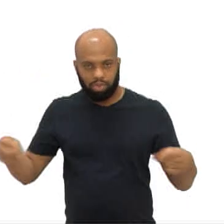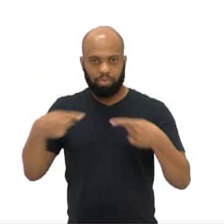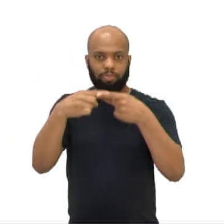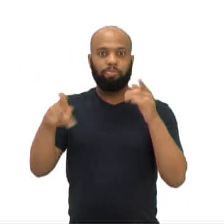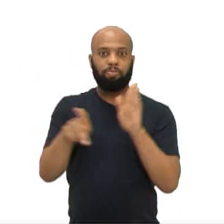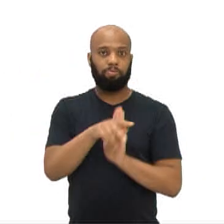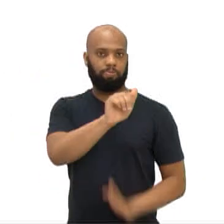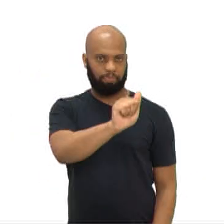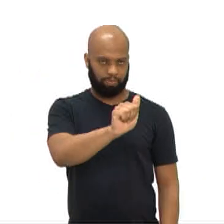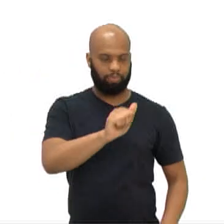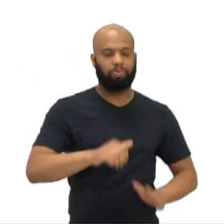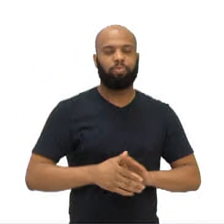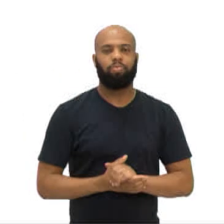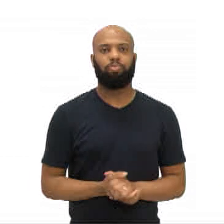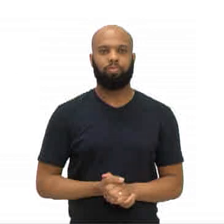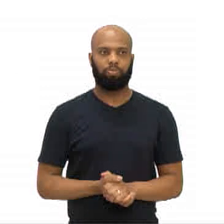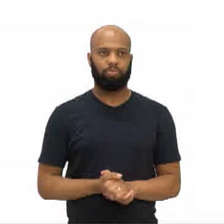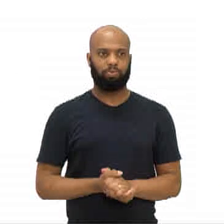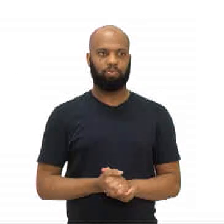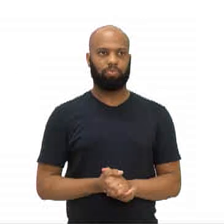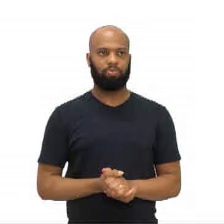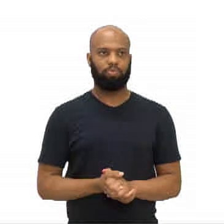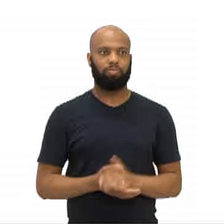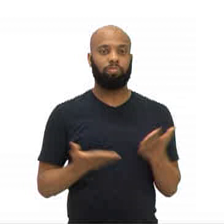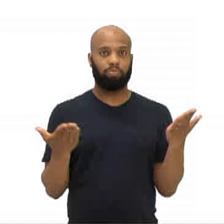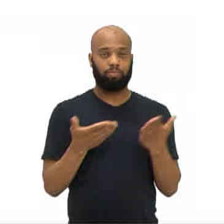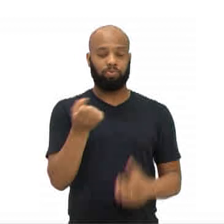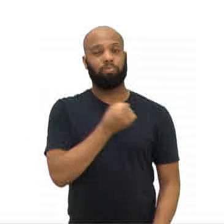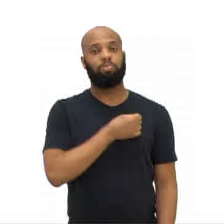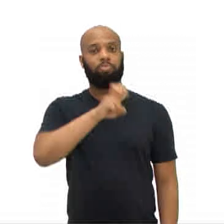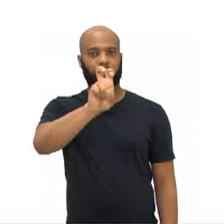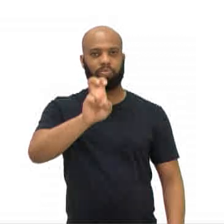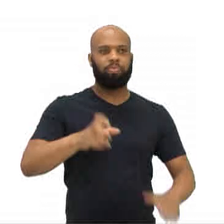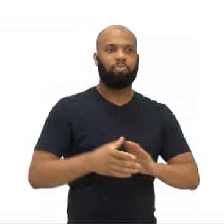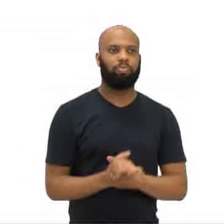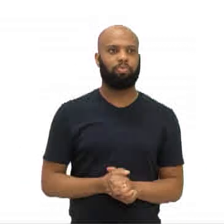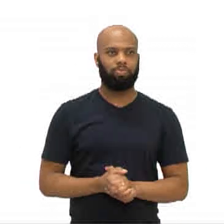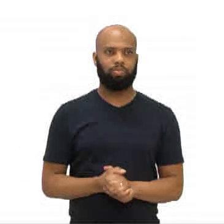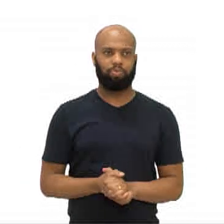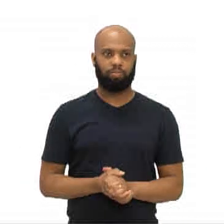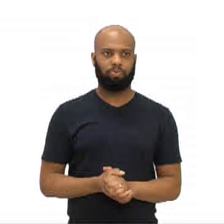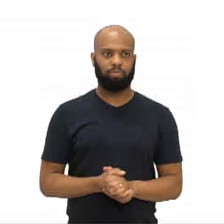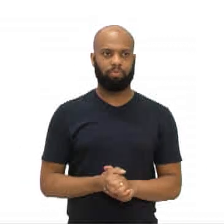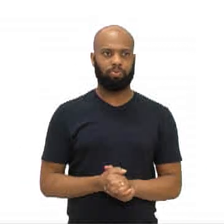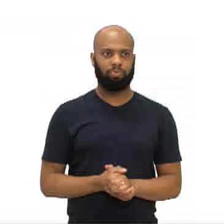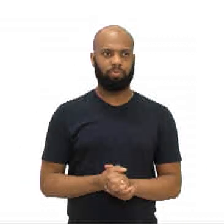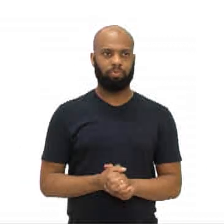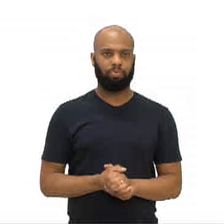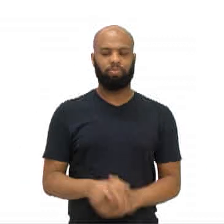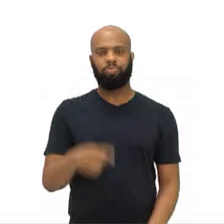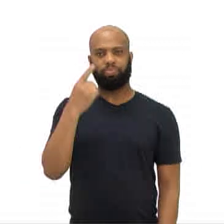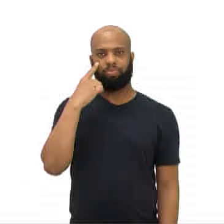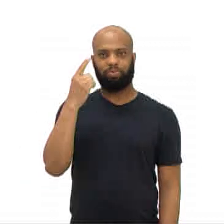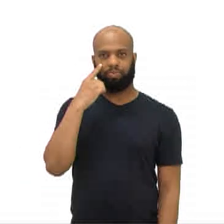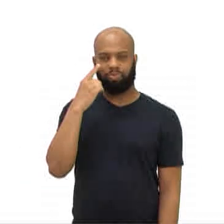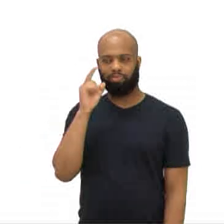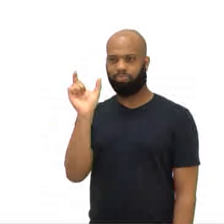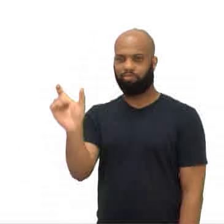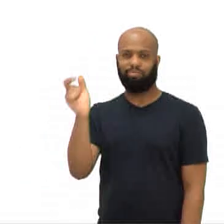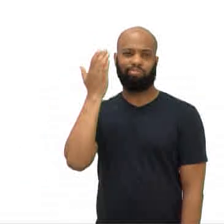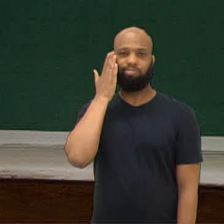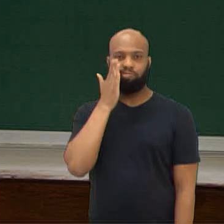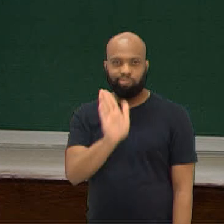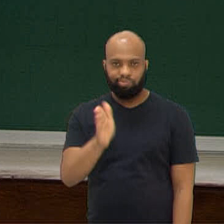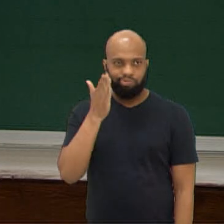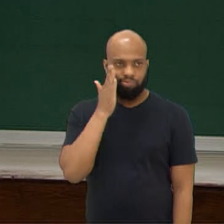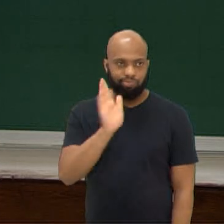la concordância, ¿sí? La oração número 5. Paraguai tem muitos guarani hablantes, ou seja,